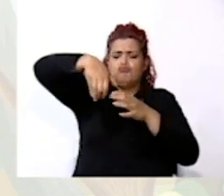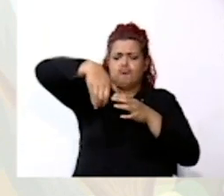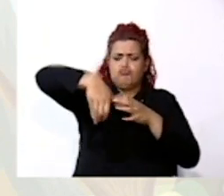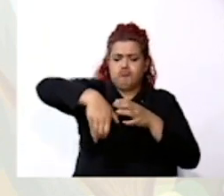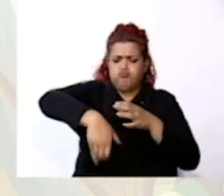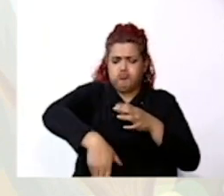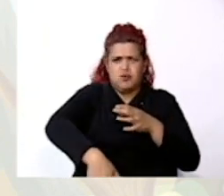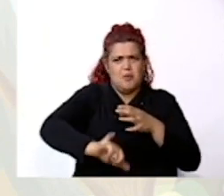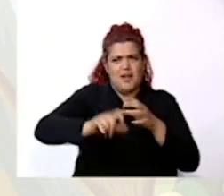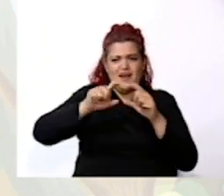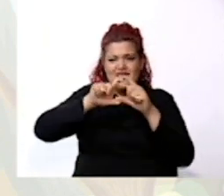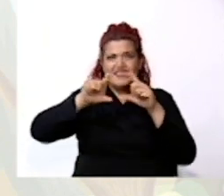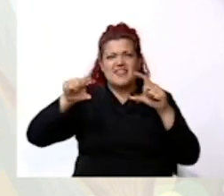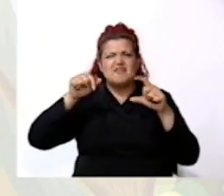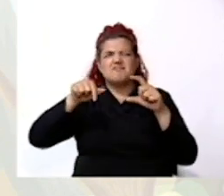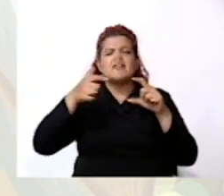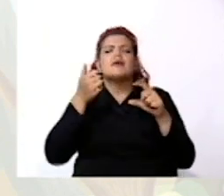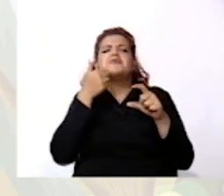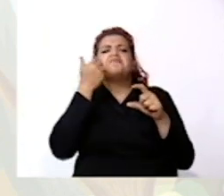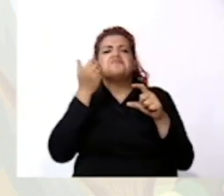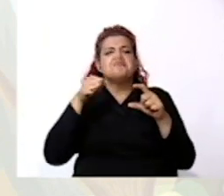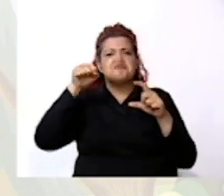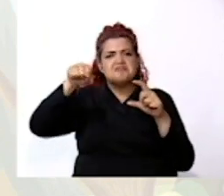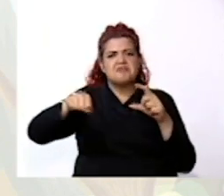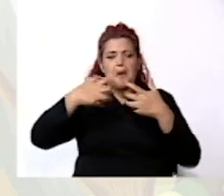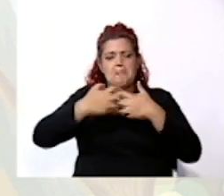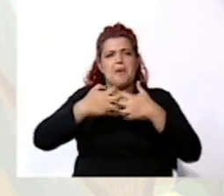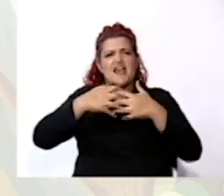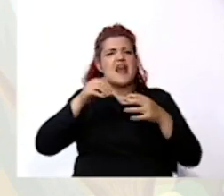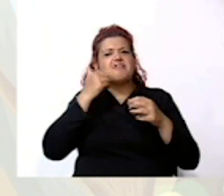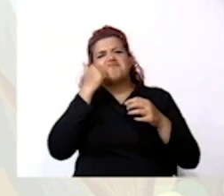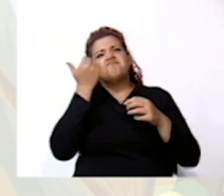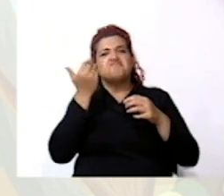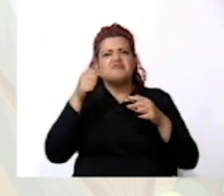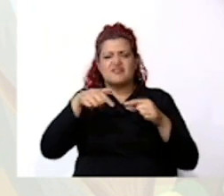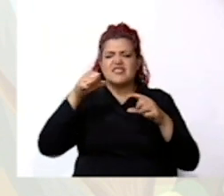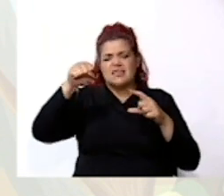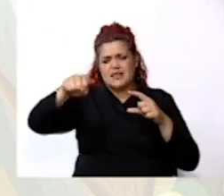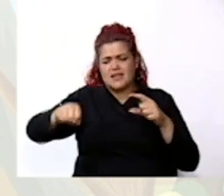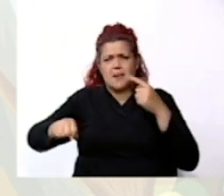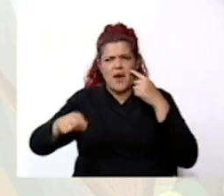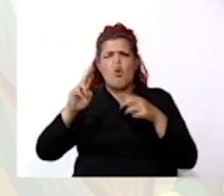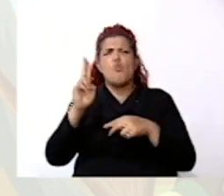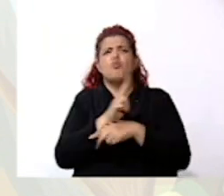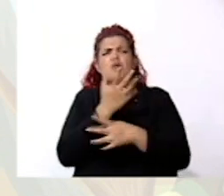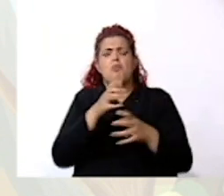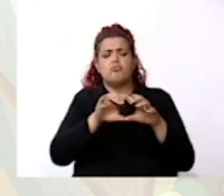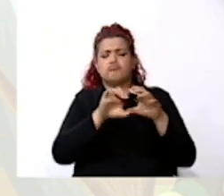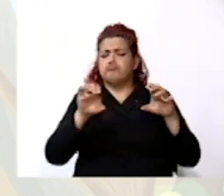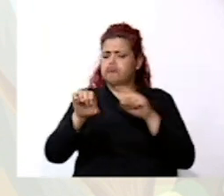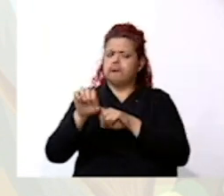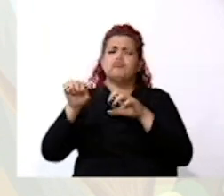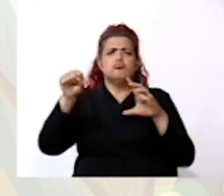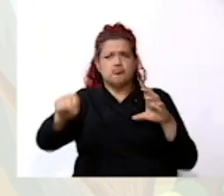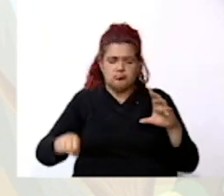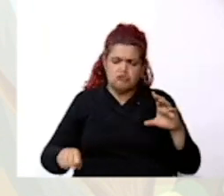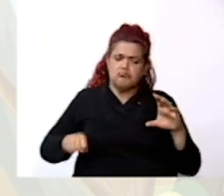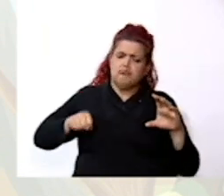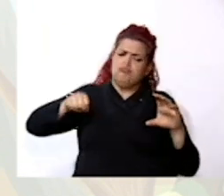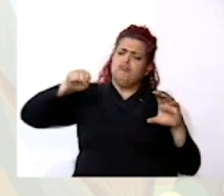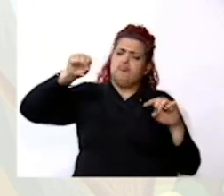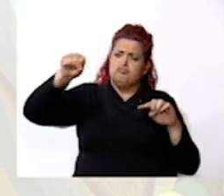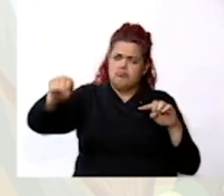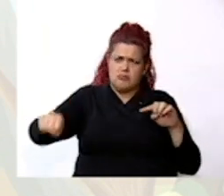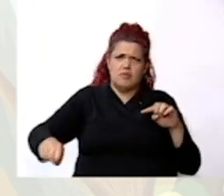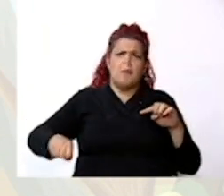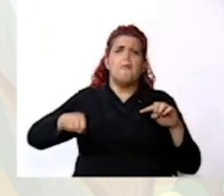es una máquina simple que se utiliza dándole vuelta a un mecanismo para